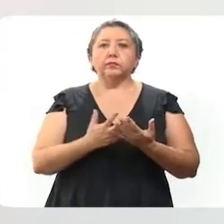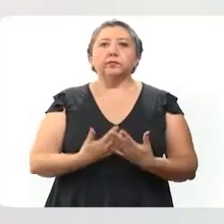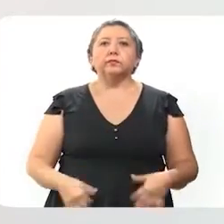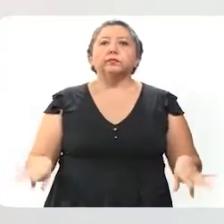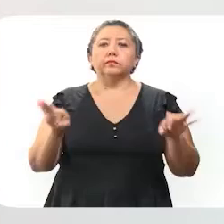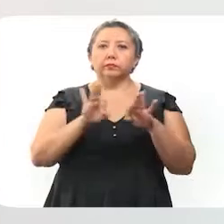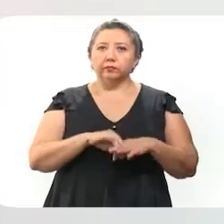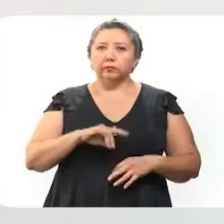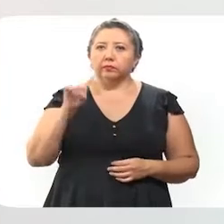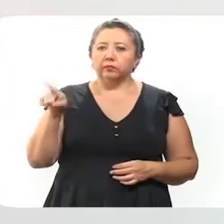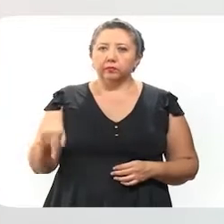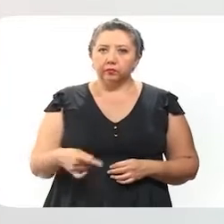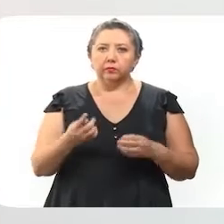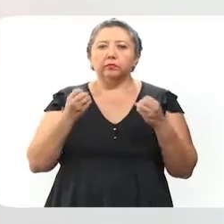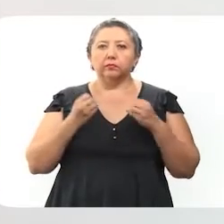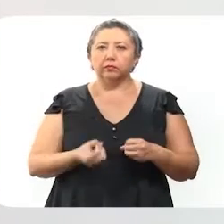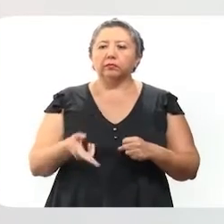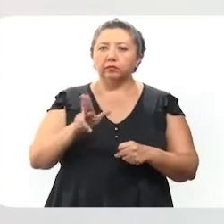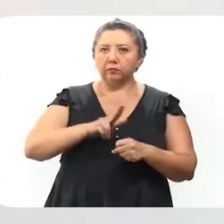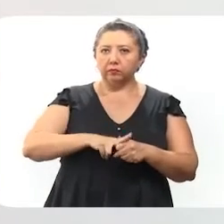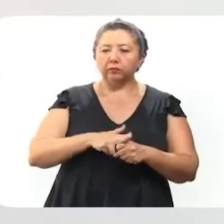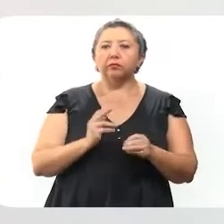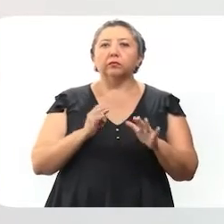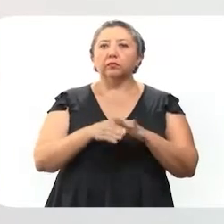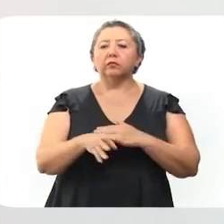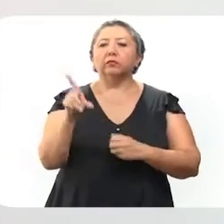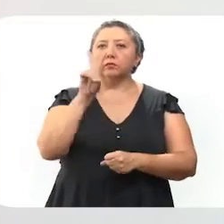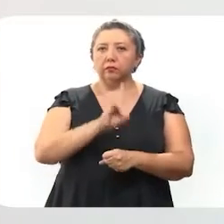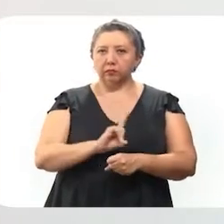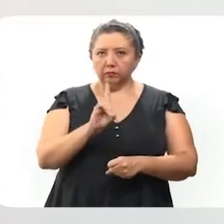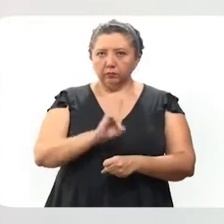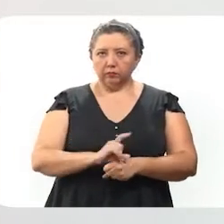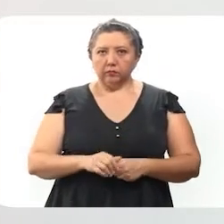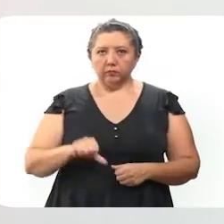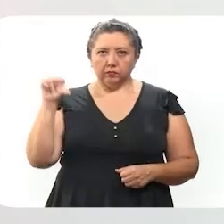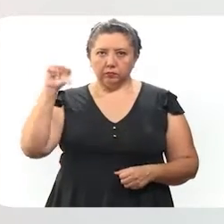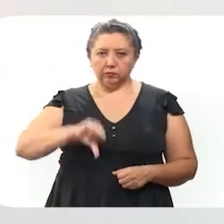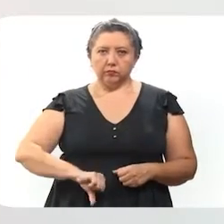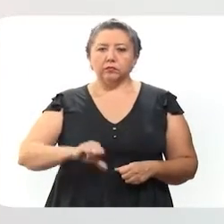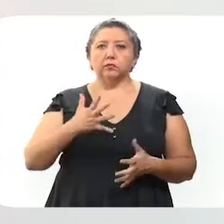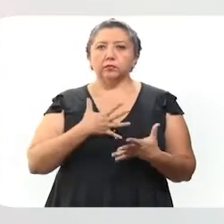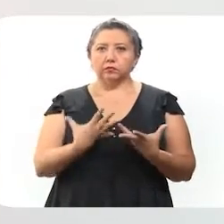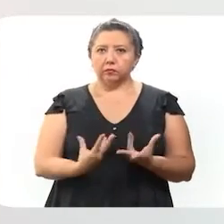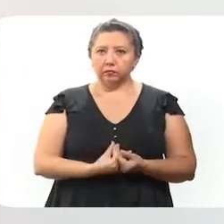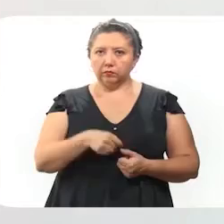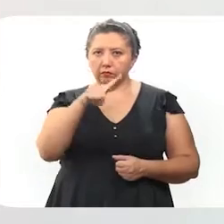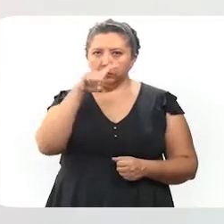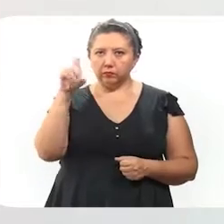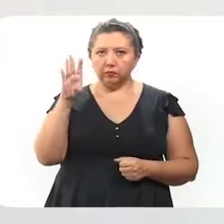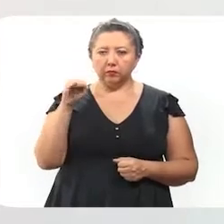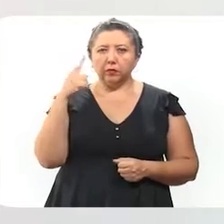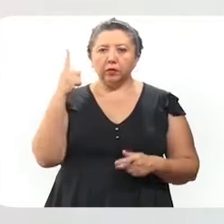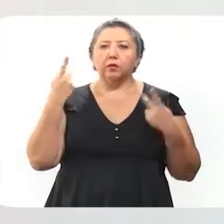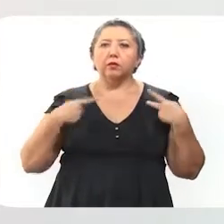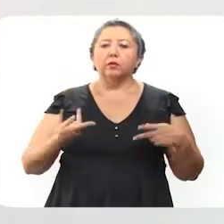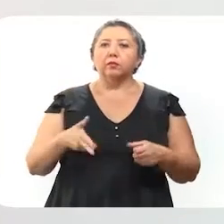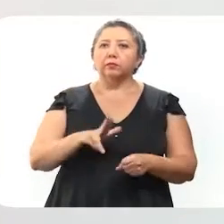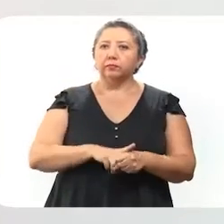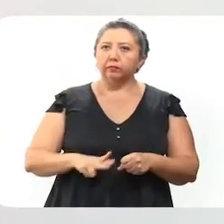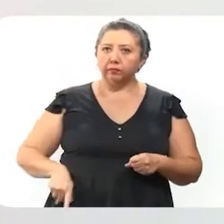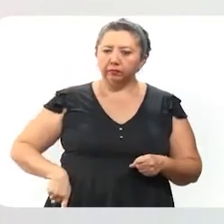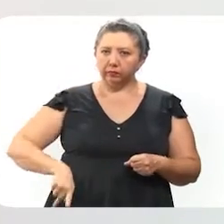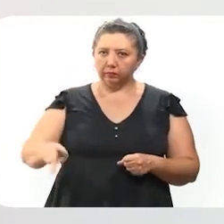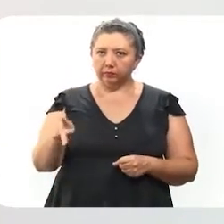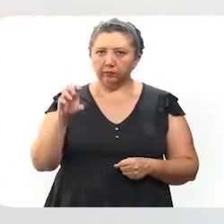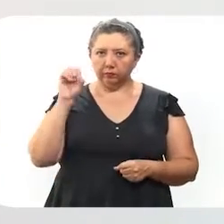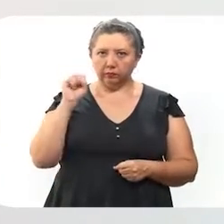económica, los datos más importantes son la ocupación hospitalaria y los ingresos diarios. El día de hoy tenemos 191 pacientes en hospitales